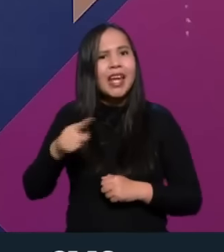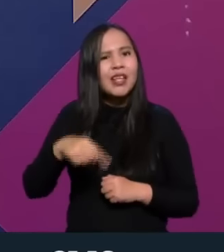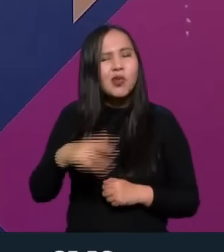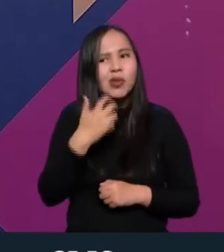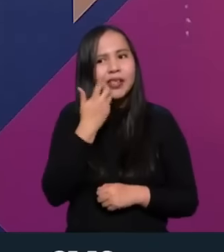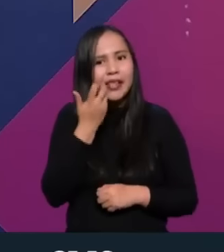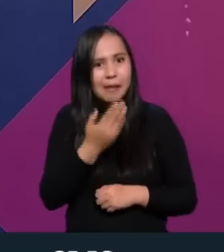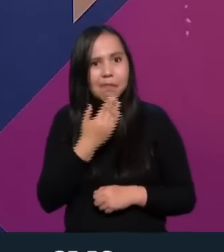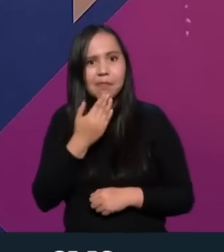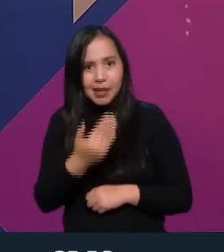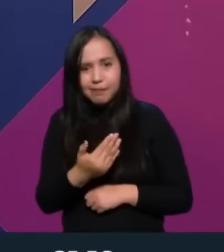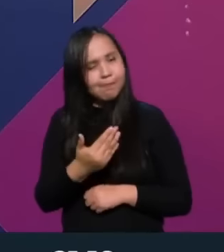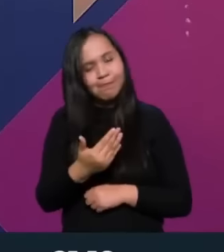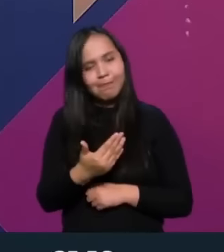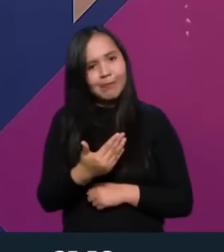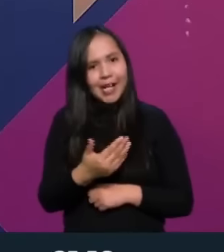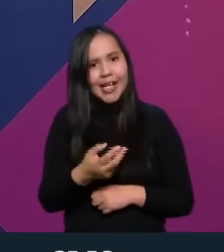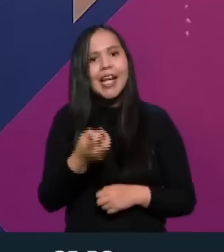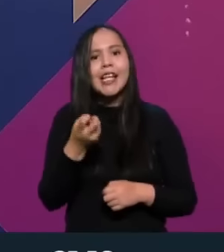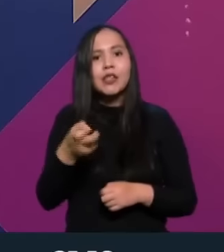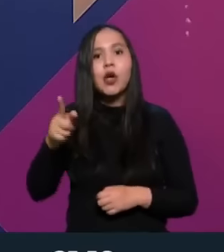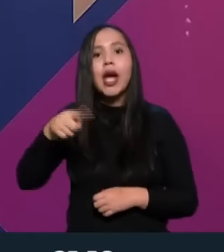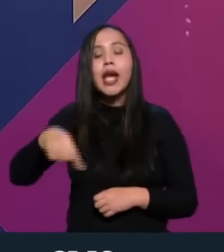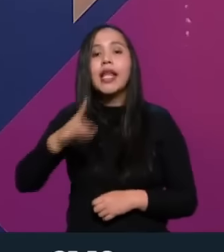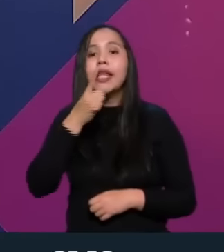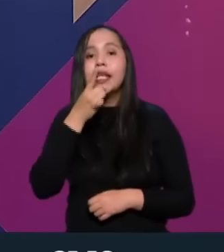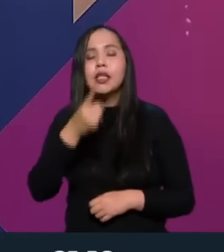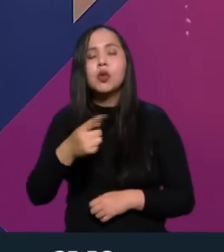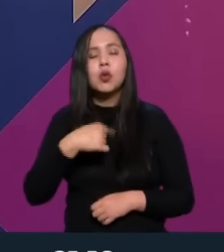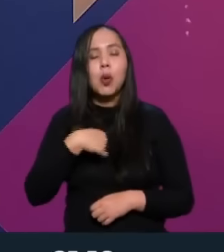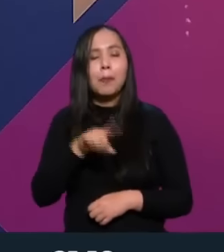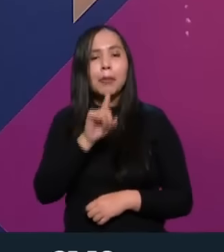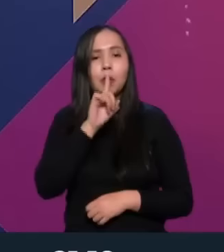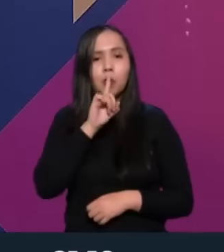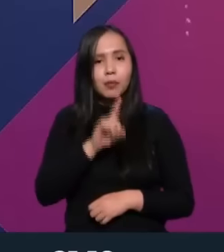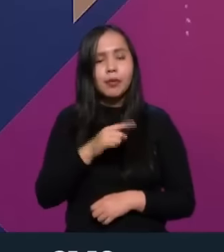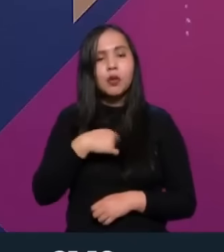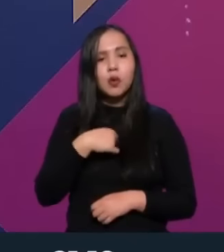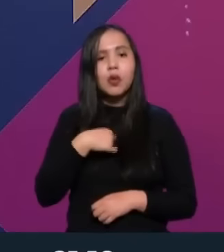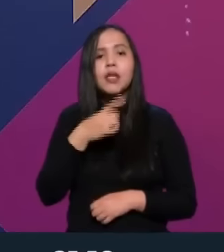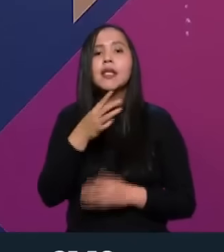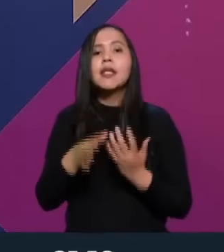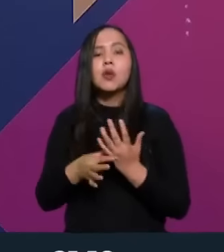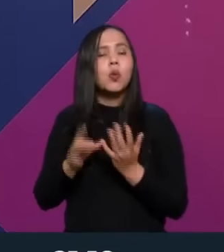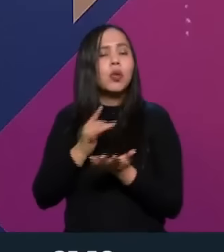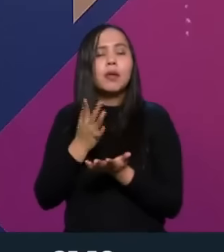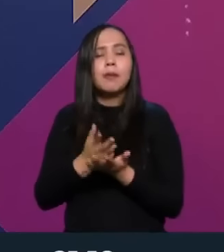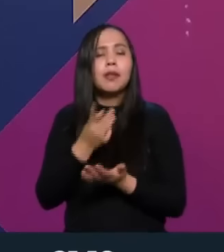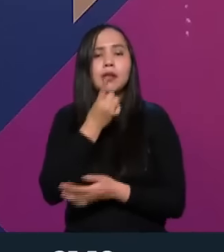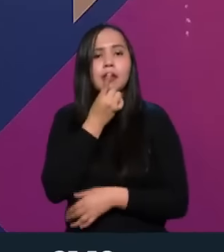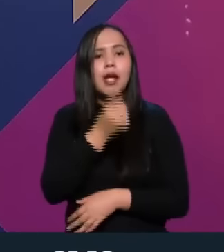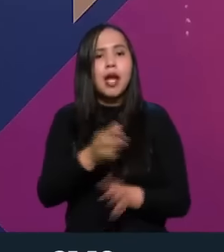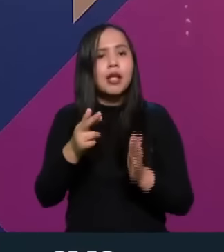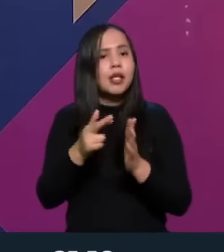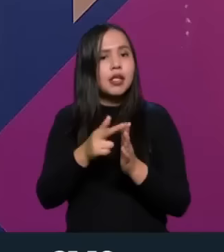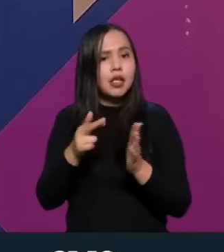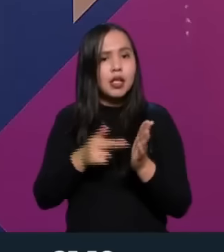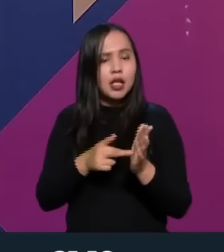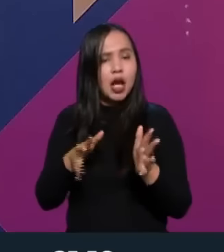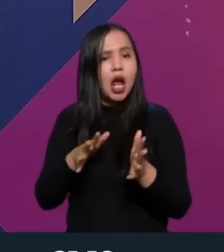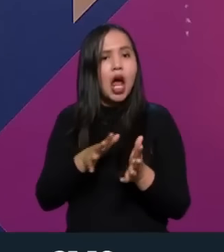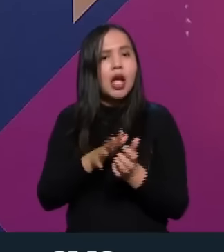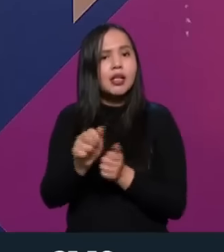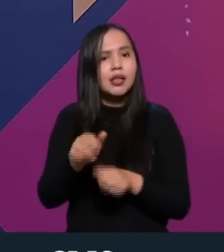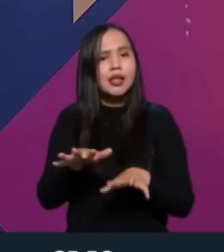fe. Porque él decía, bueno, me voy a autocontener y entonces voy a decir que solamente una parte de la reforma es